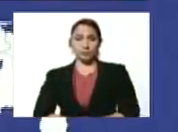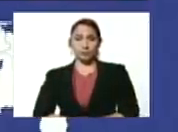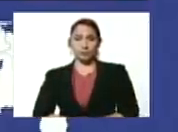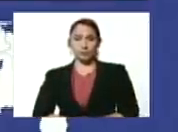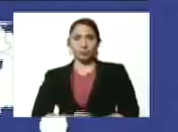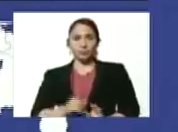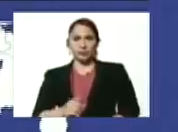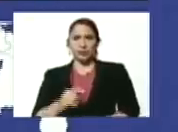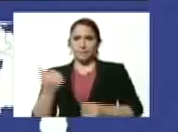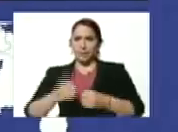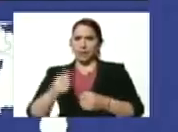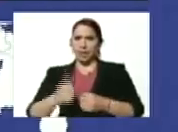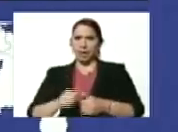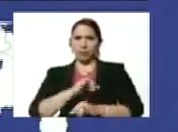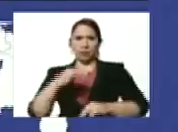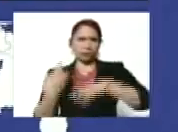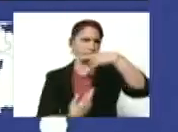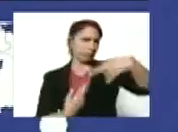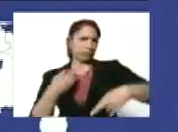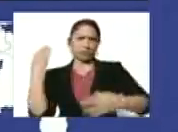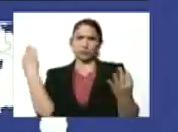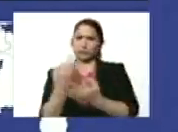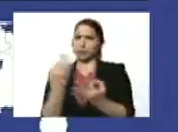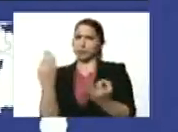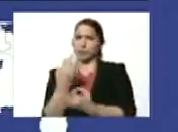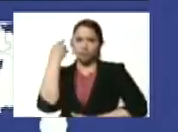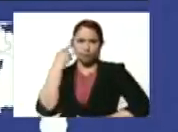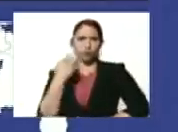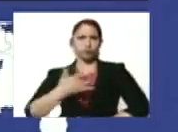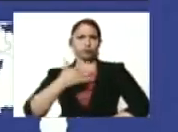ahí Maracaibo ha sido revolucionaria, bolivariana,